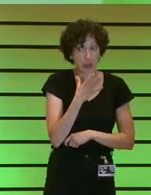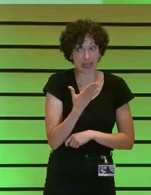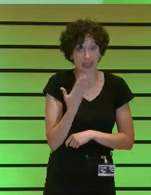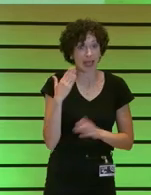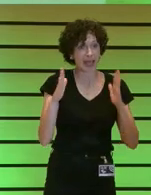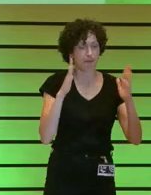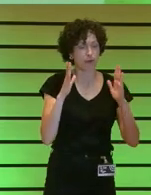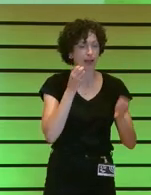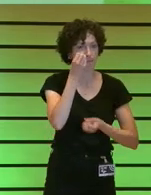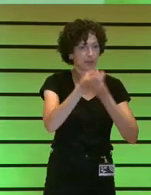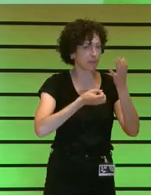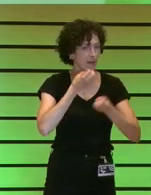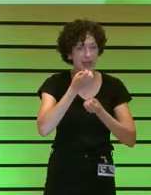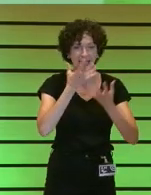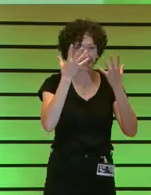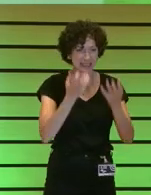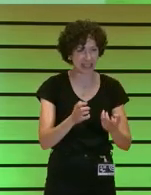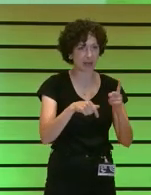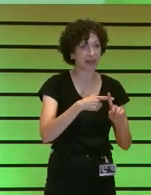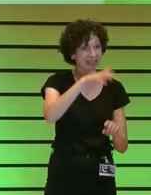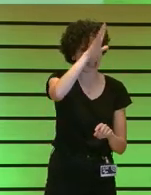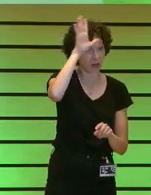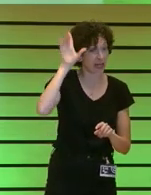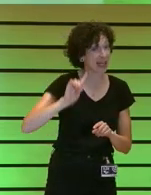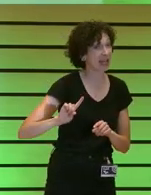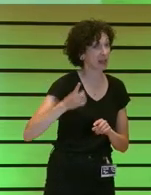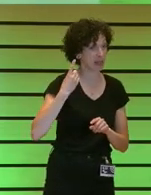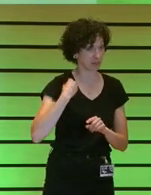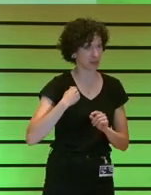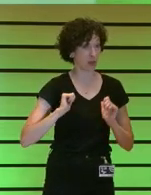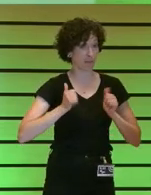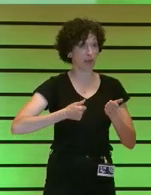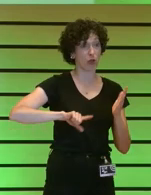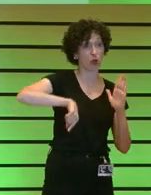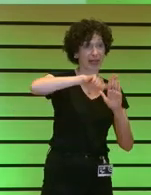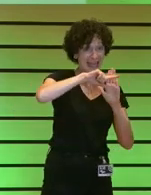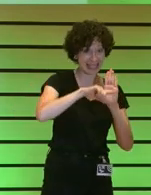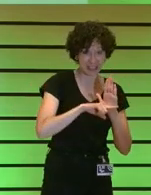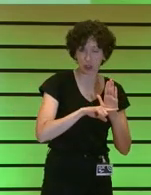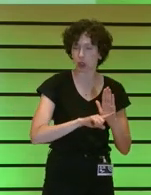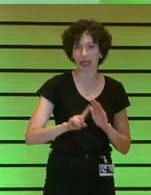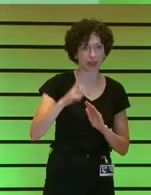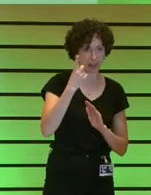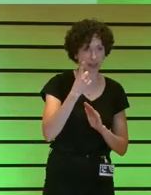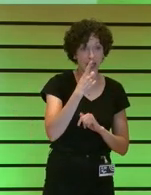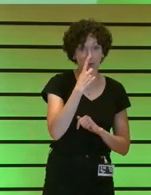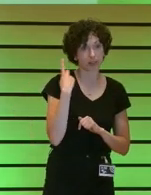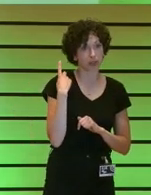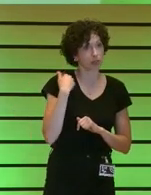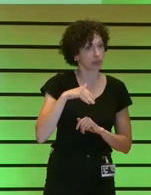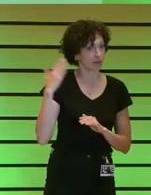la primavera más seca y más calurosa desde que hay registros el año pasado fue la del año pasado